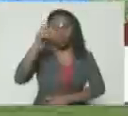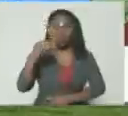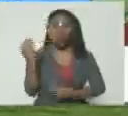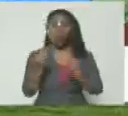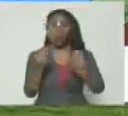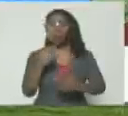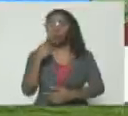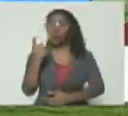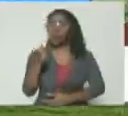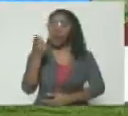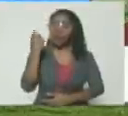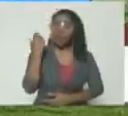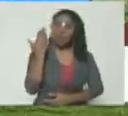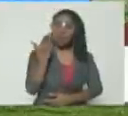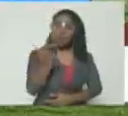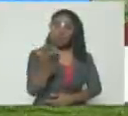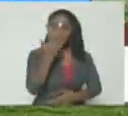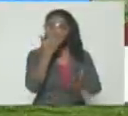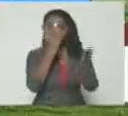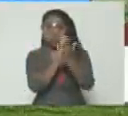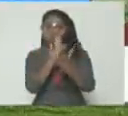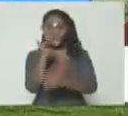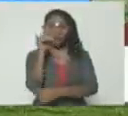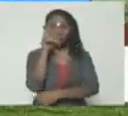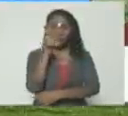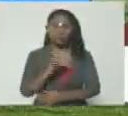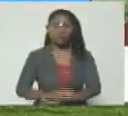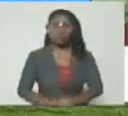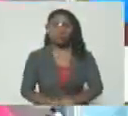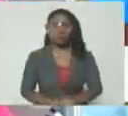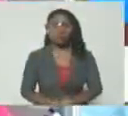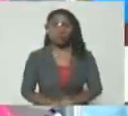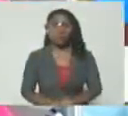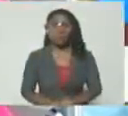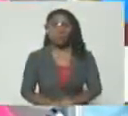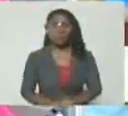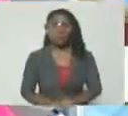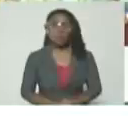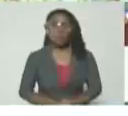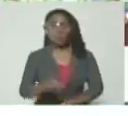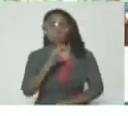dijo ayer usted frente a Fedecámara, señor